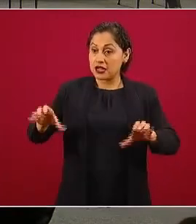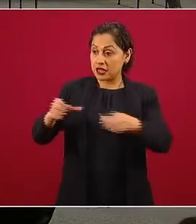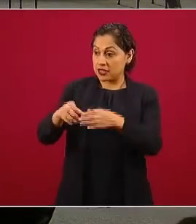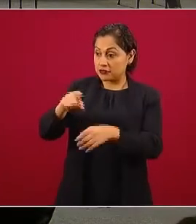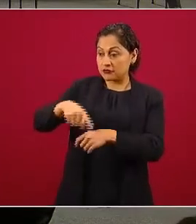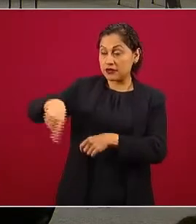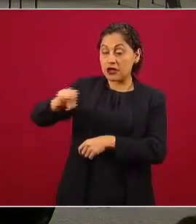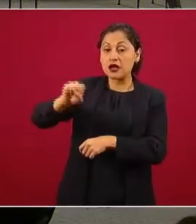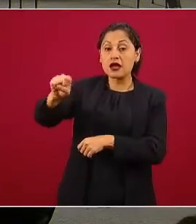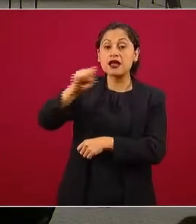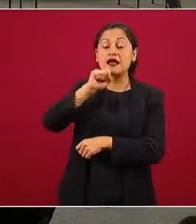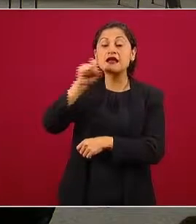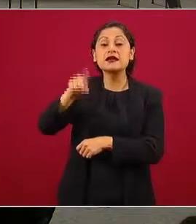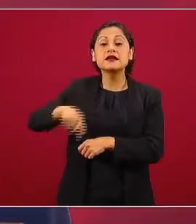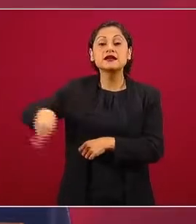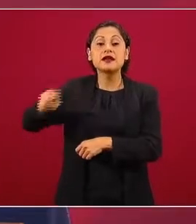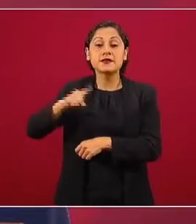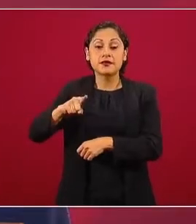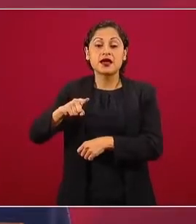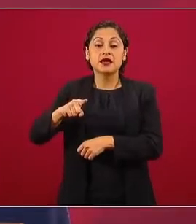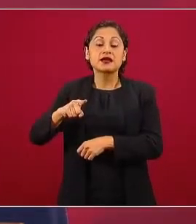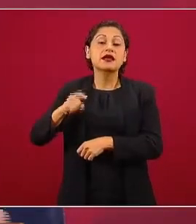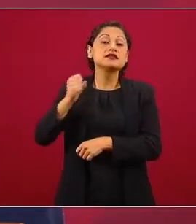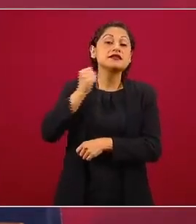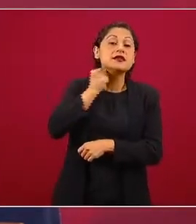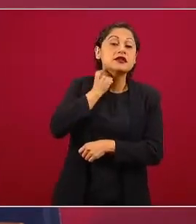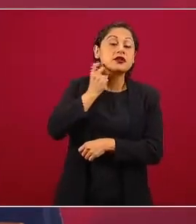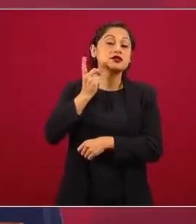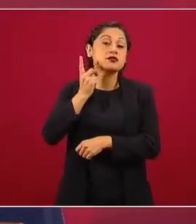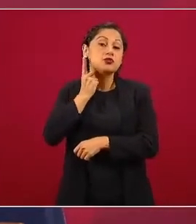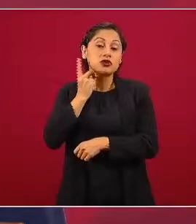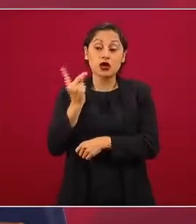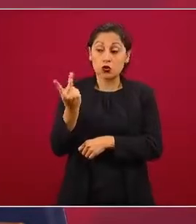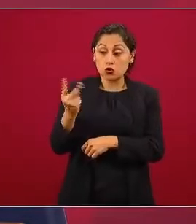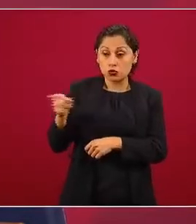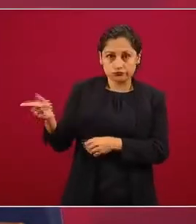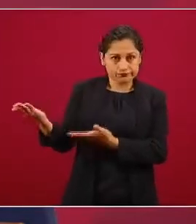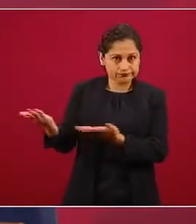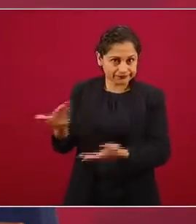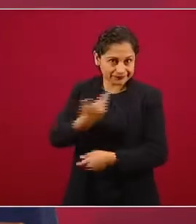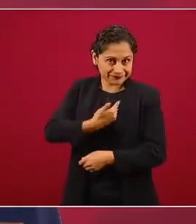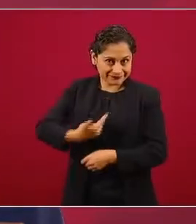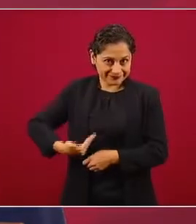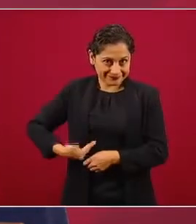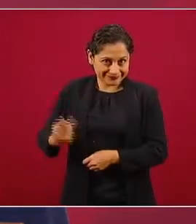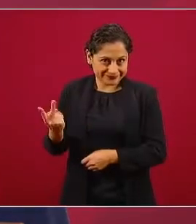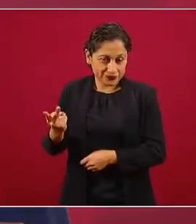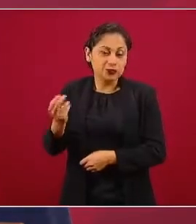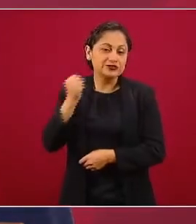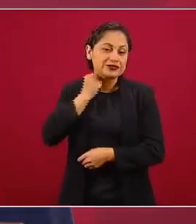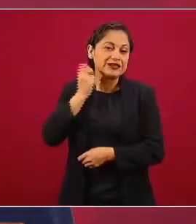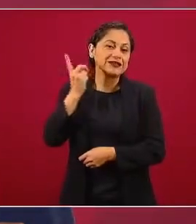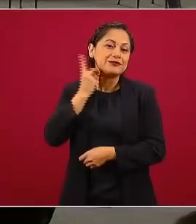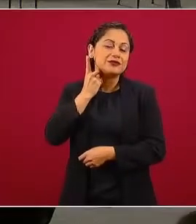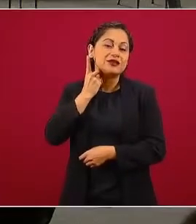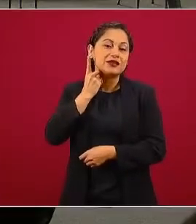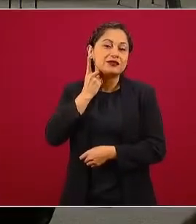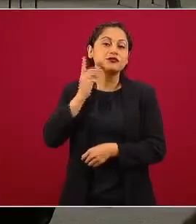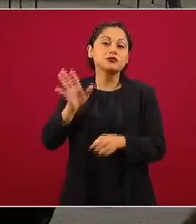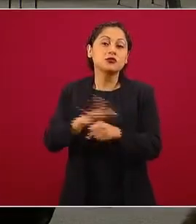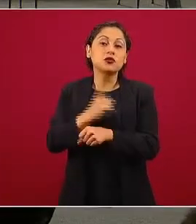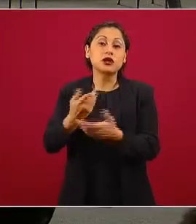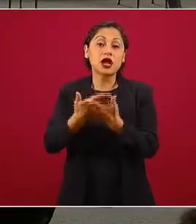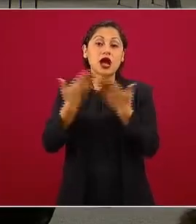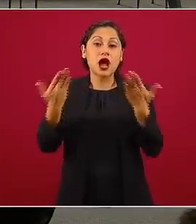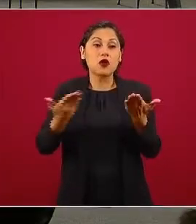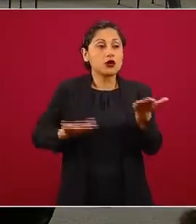de coordinación política, tanto de la Cámara de Senadores como de la Cámara de Diputados, porque esto tendrá que tener un tránsito